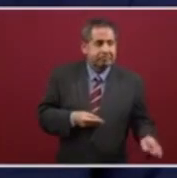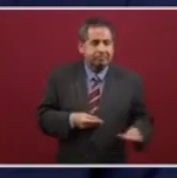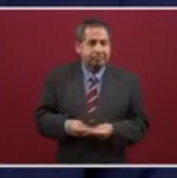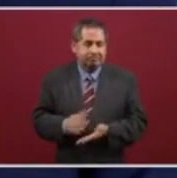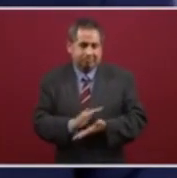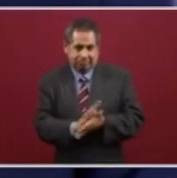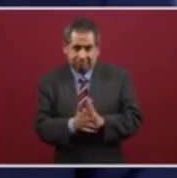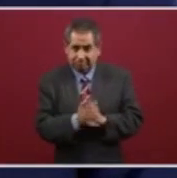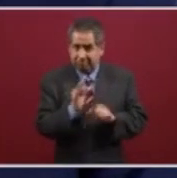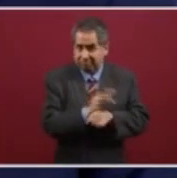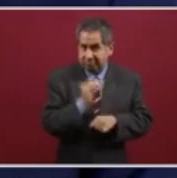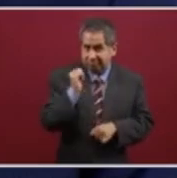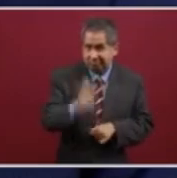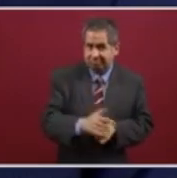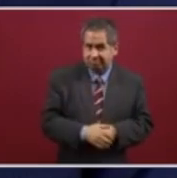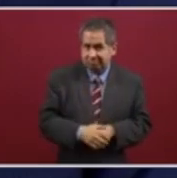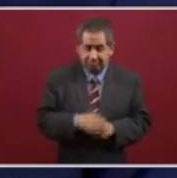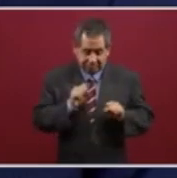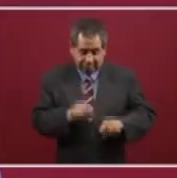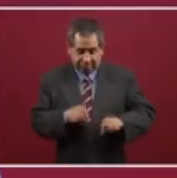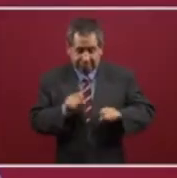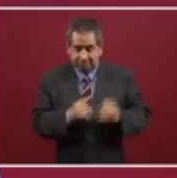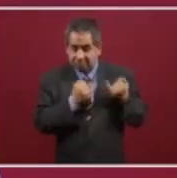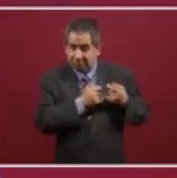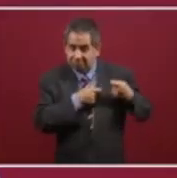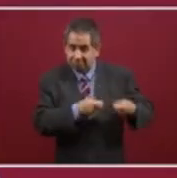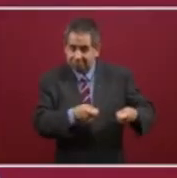para hacer lo mismo